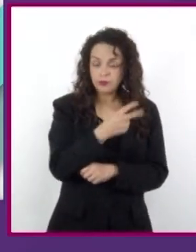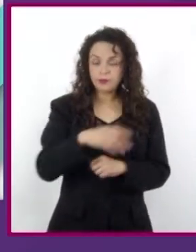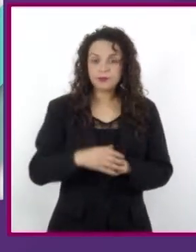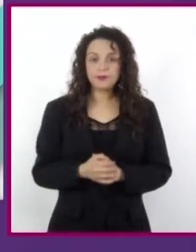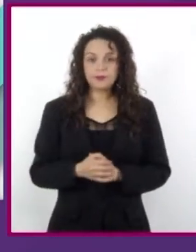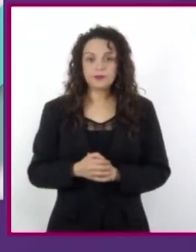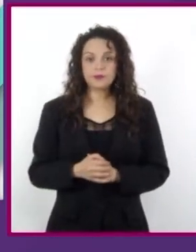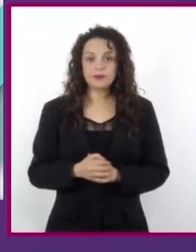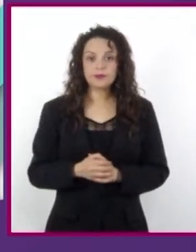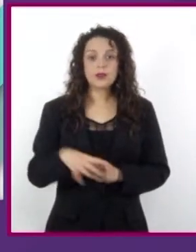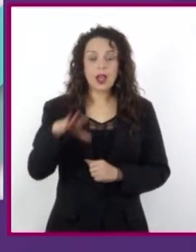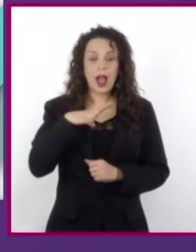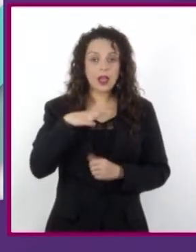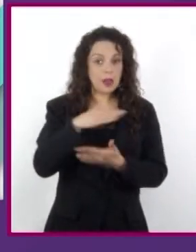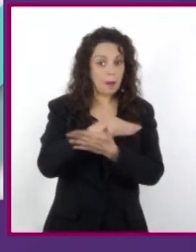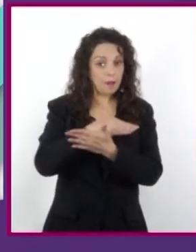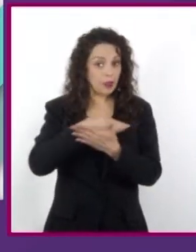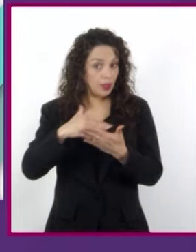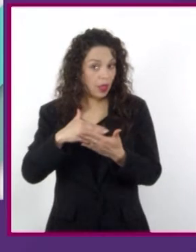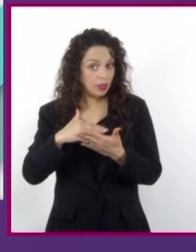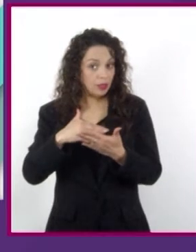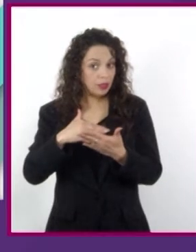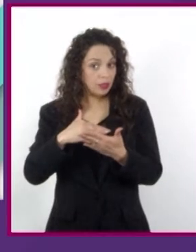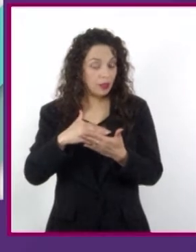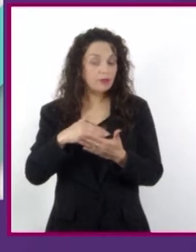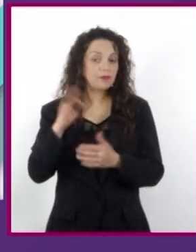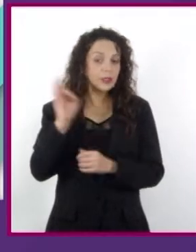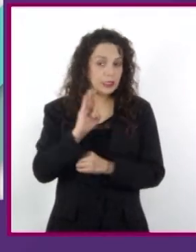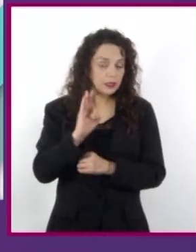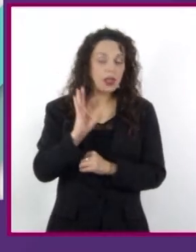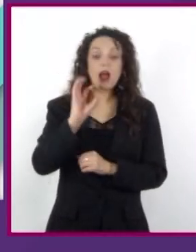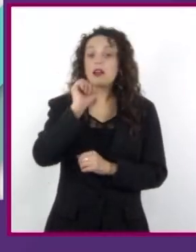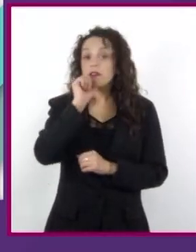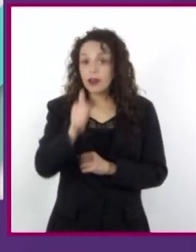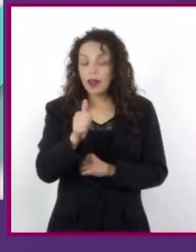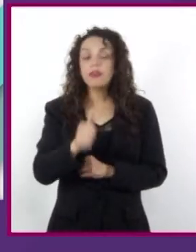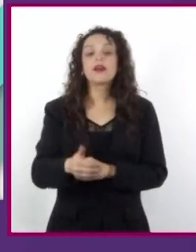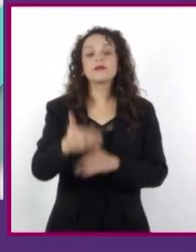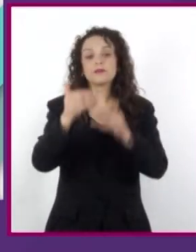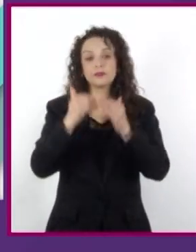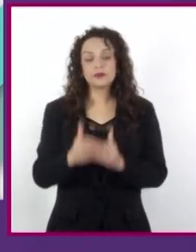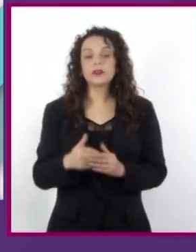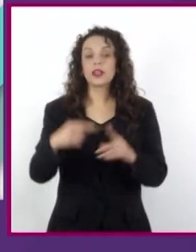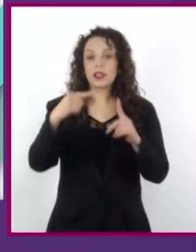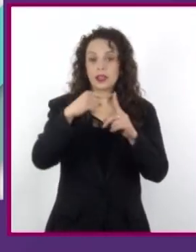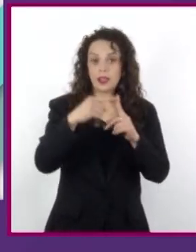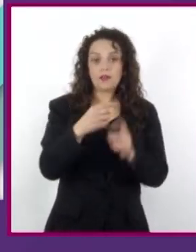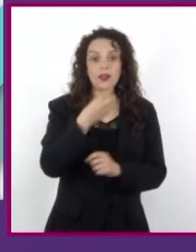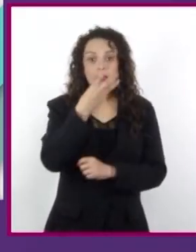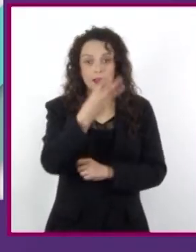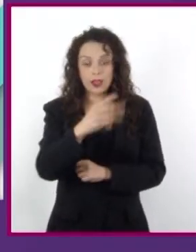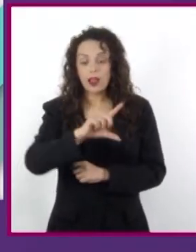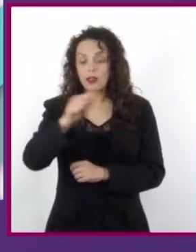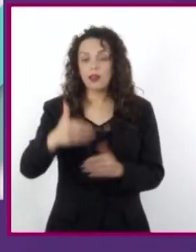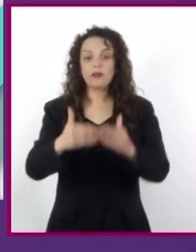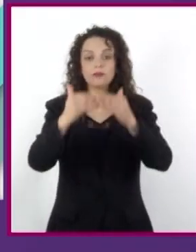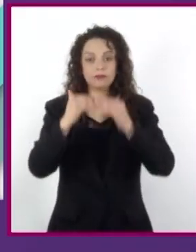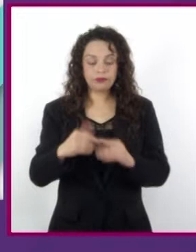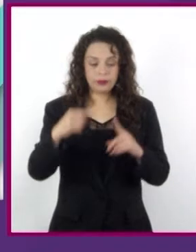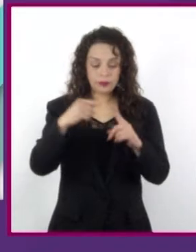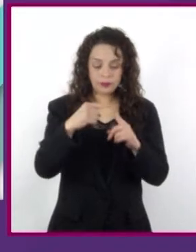tienen mitad. Luego, si se pueden dividir entre 3 y luego entre 5, y así